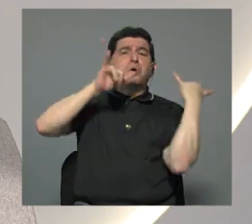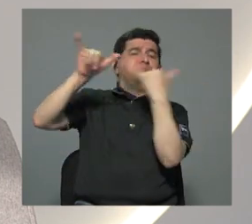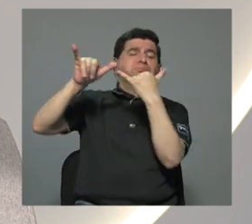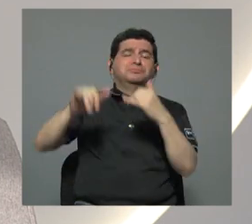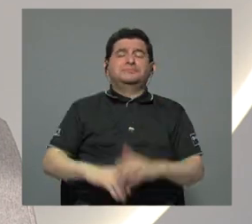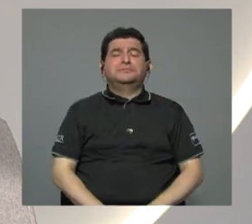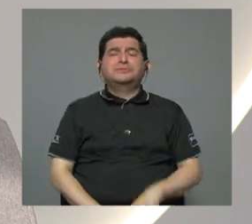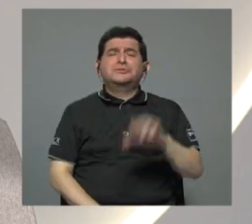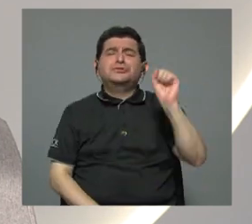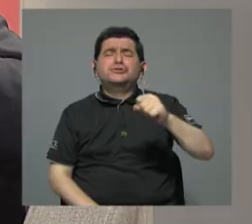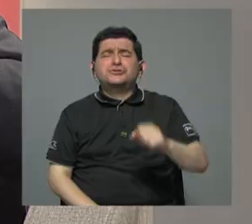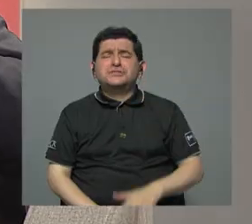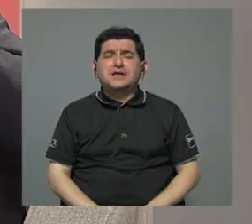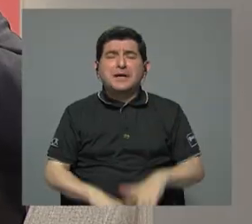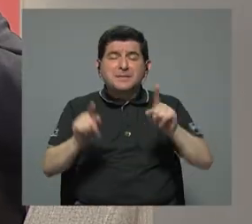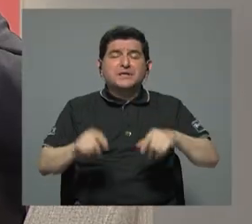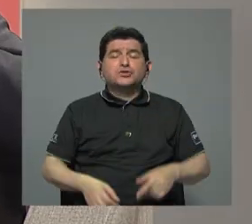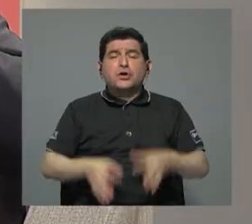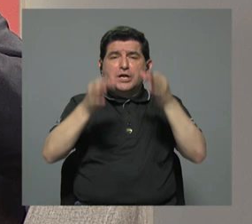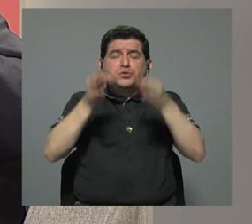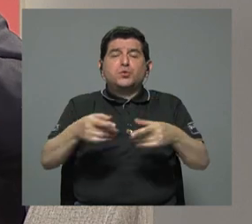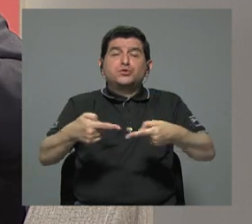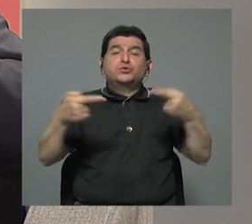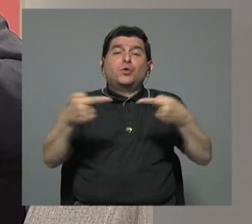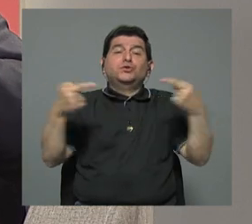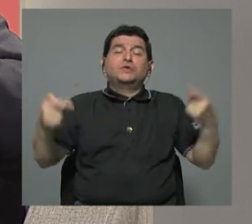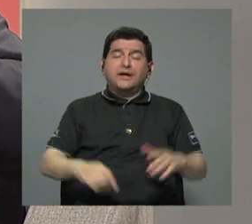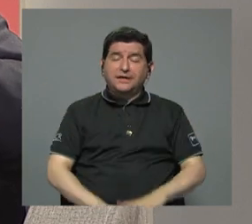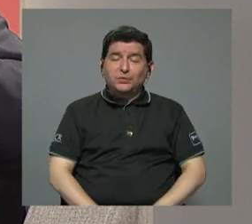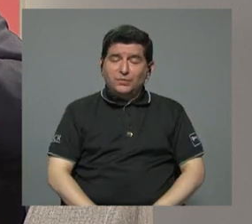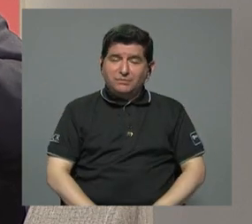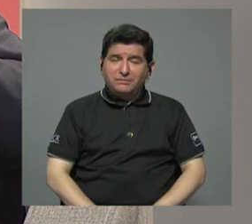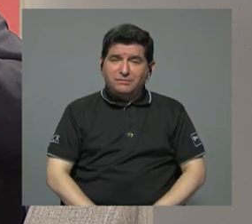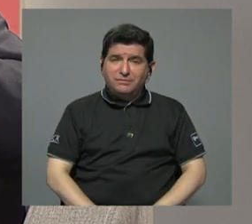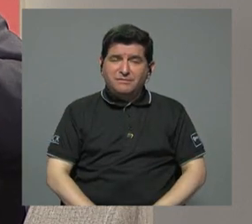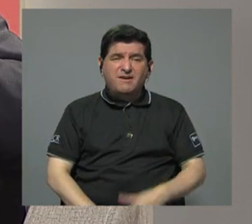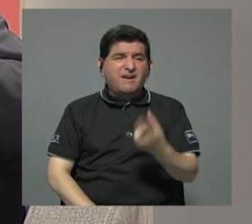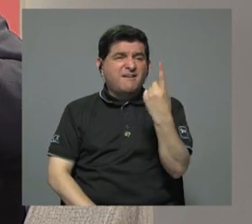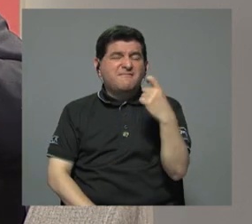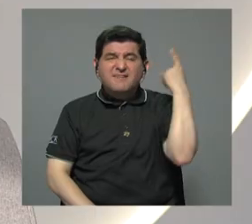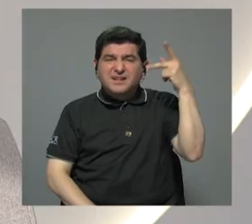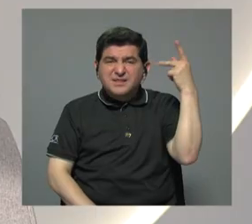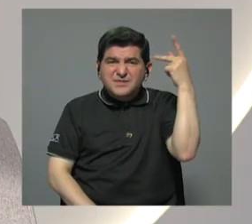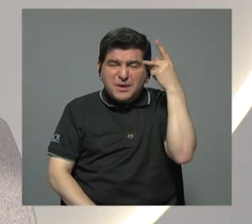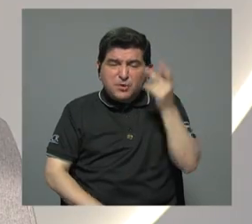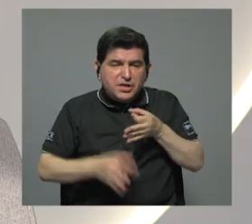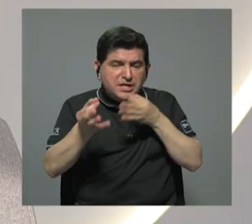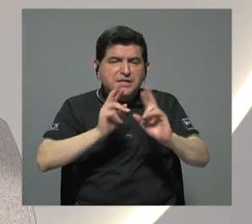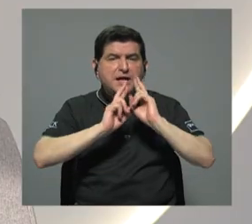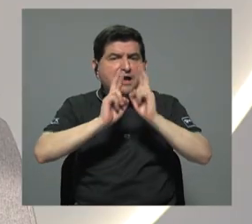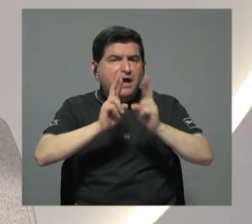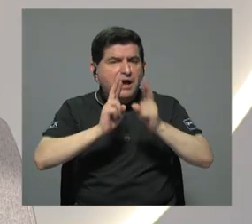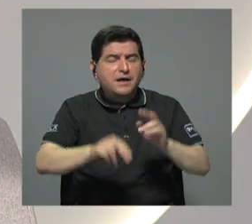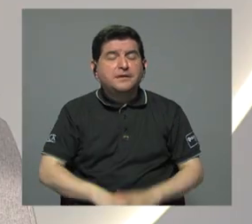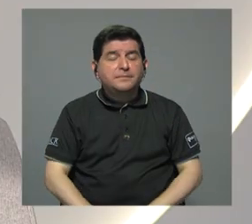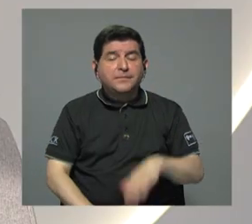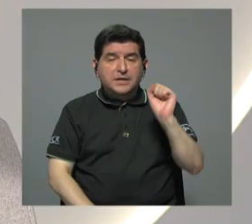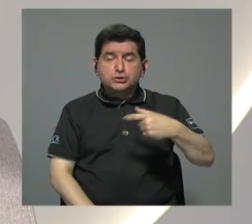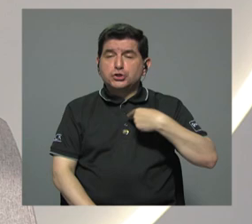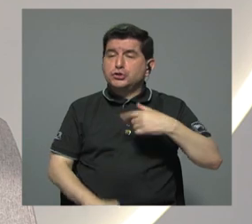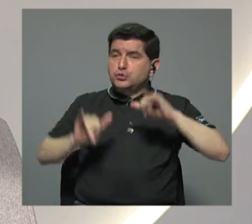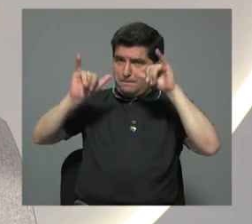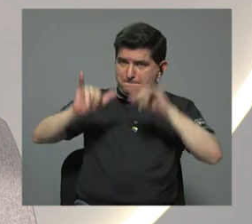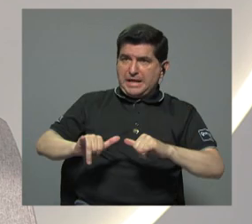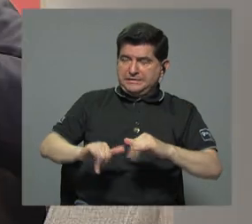claro a gente yo yo soy a la inversa más bien dice y falta más una política de rendición de cuentas claro porque yo he sostenido